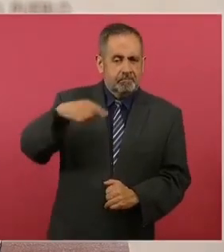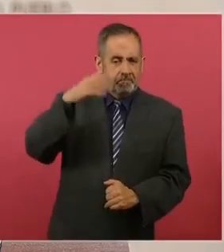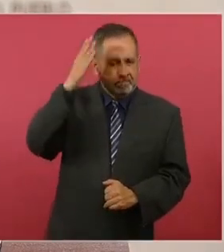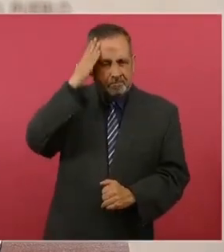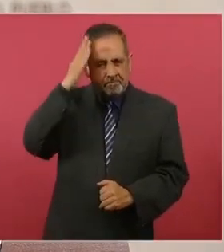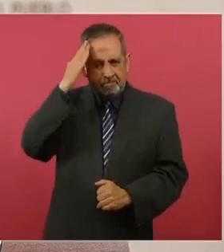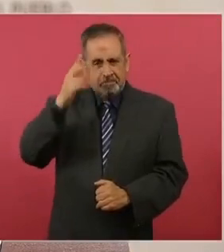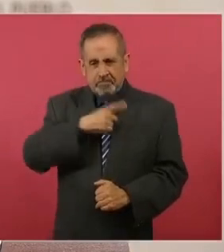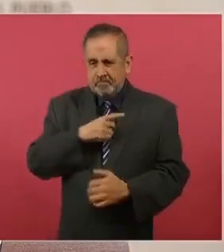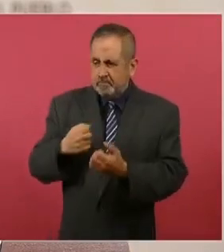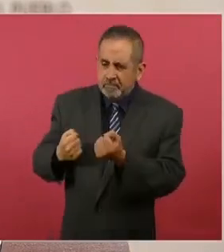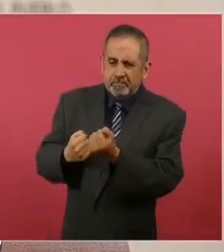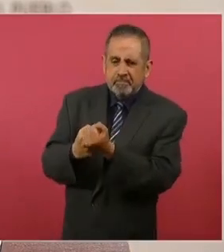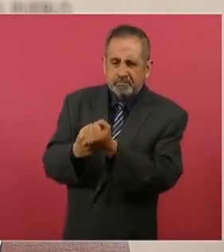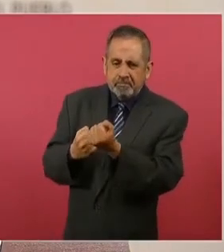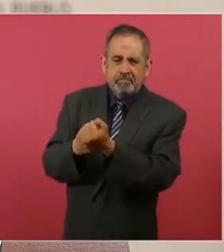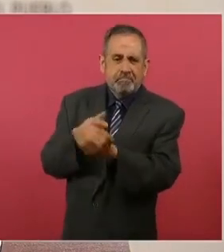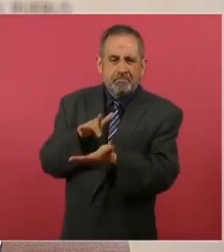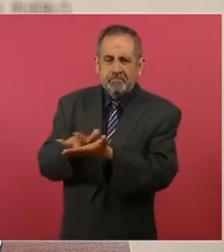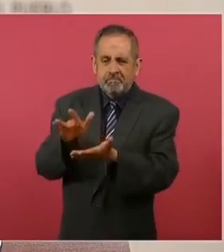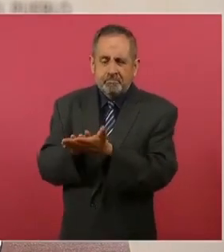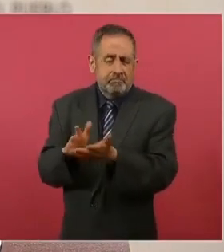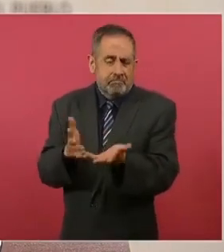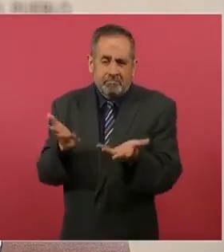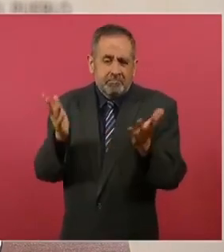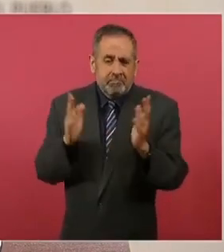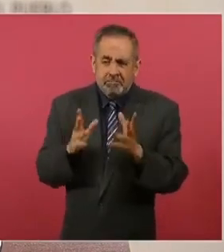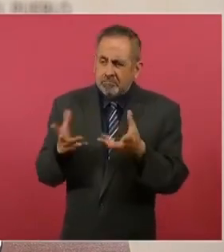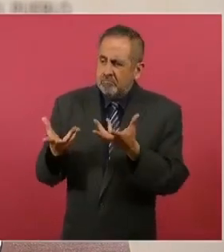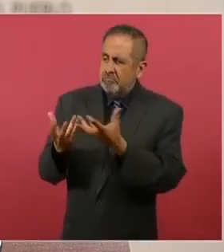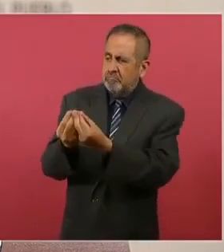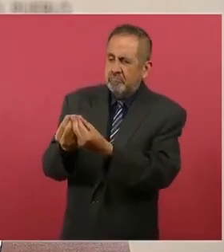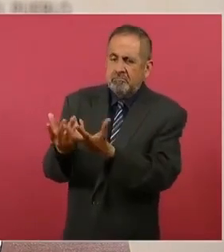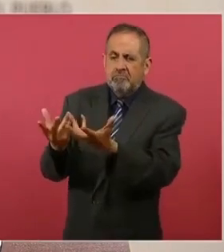bases, de la gente.